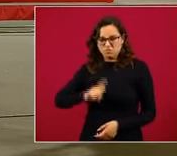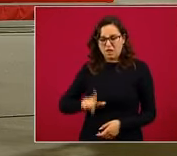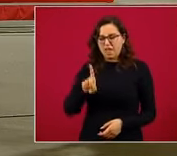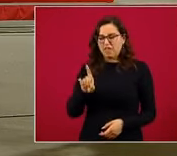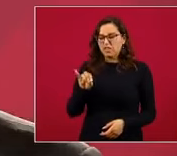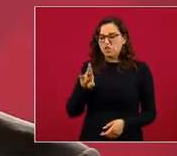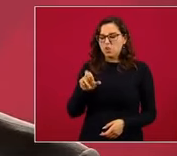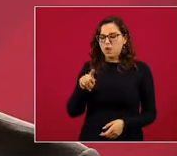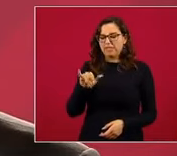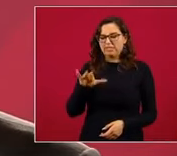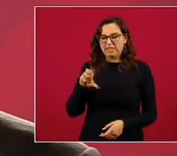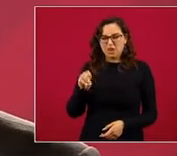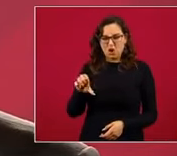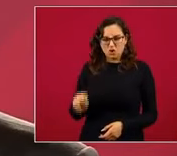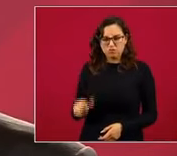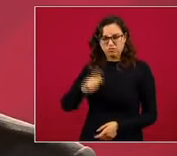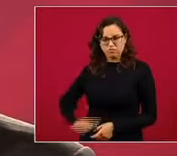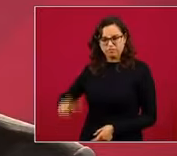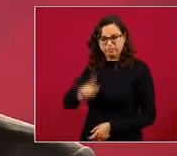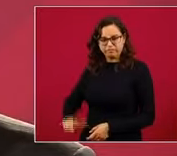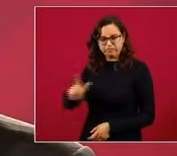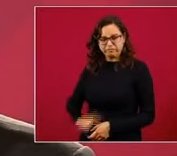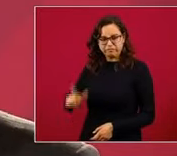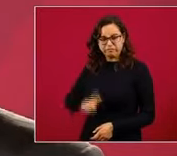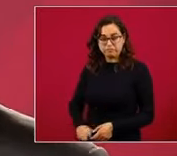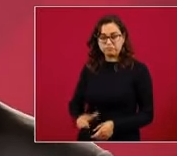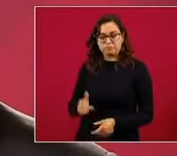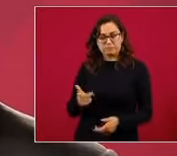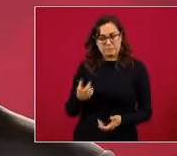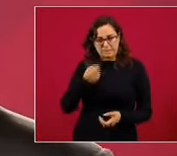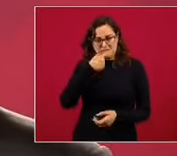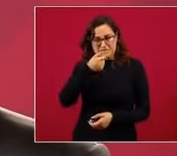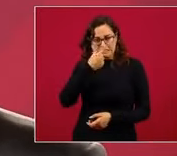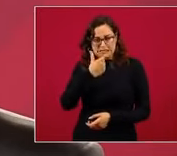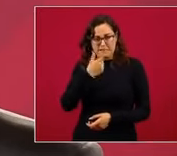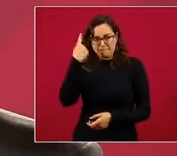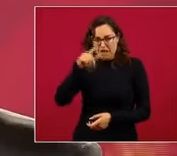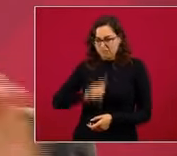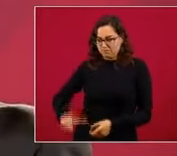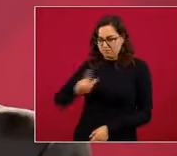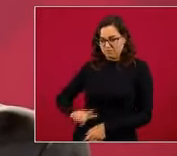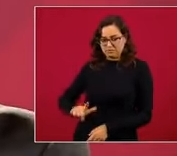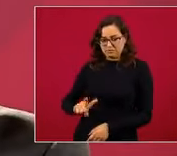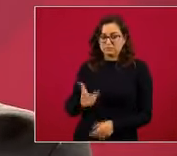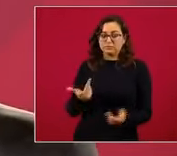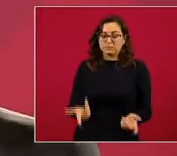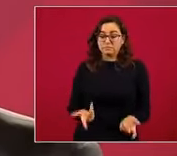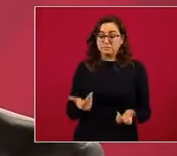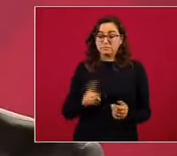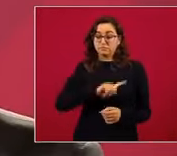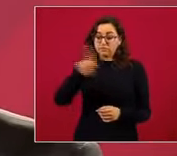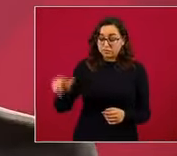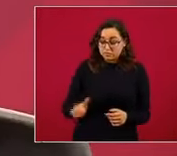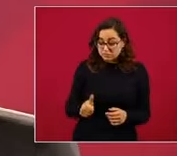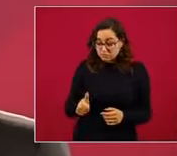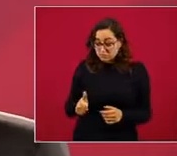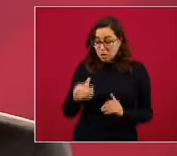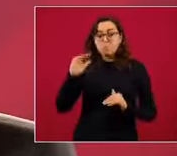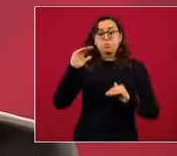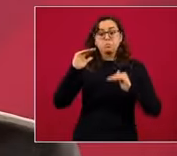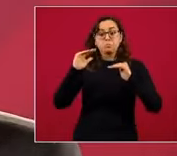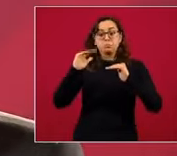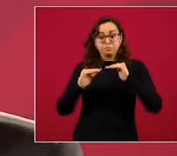en términos de los reglamentos boxísticos. Y puede ser que con estas 2 modificaciones ya esté en el peso necesario. Pero lo